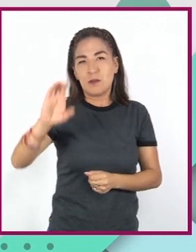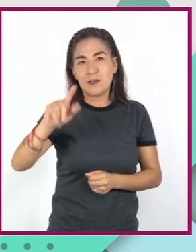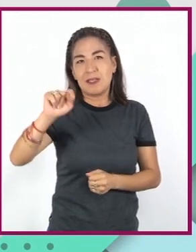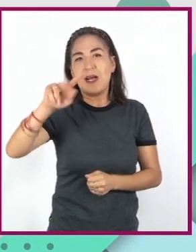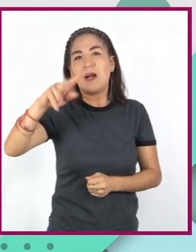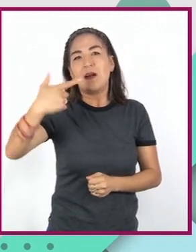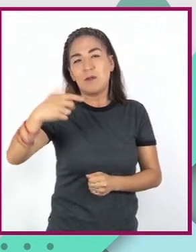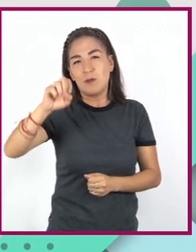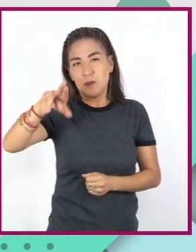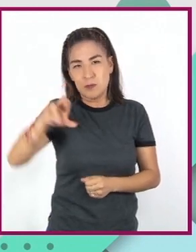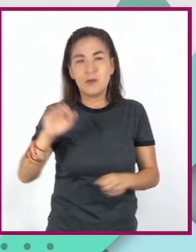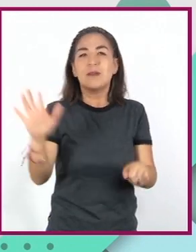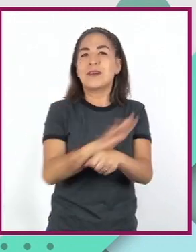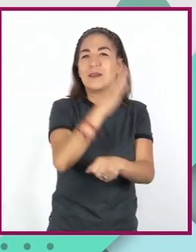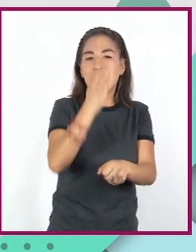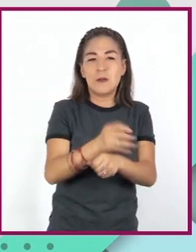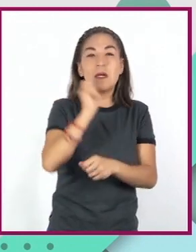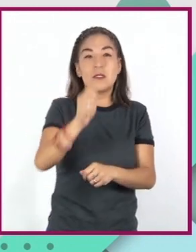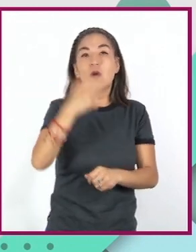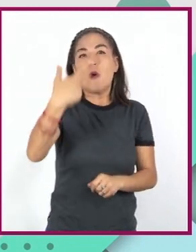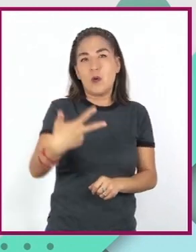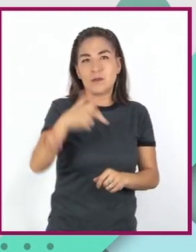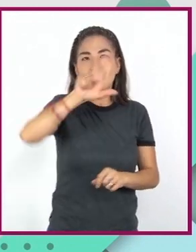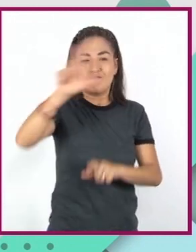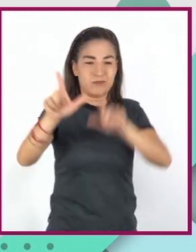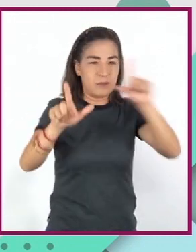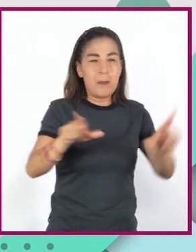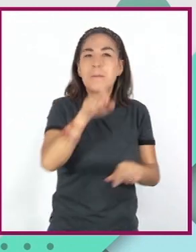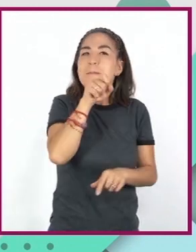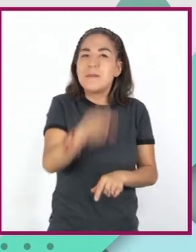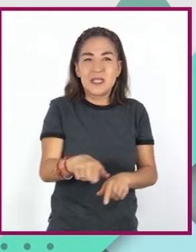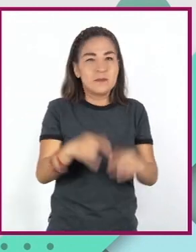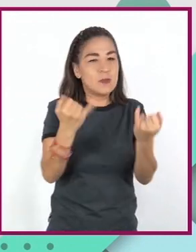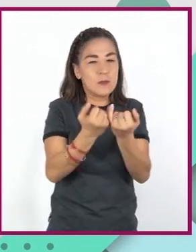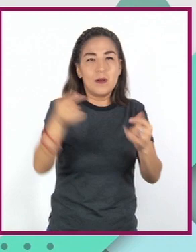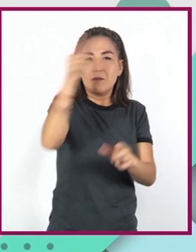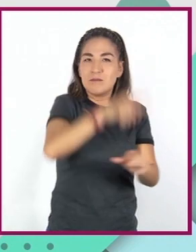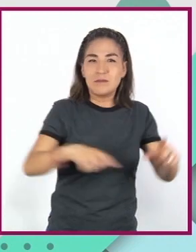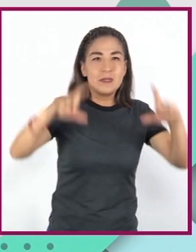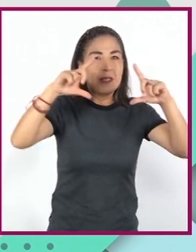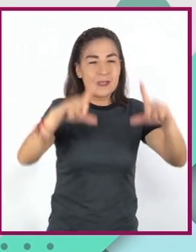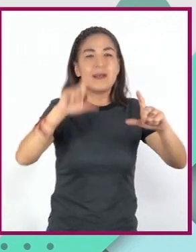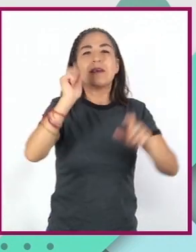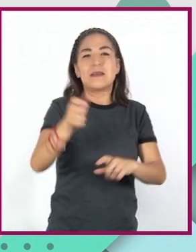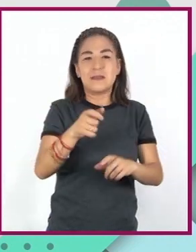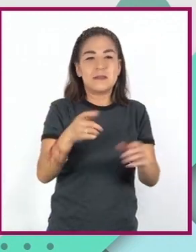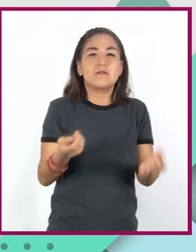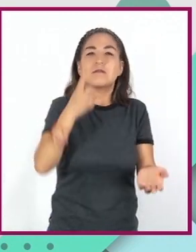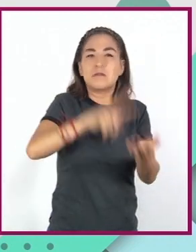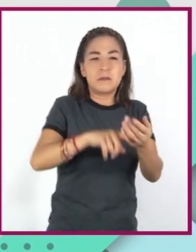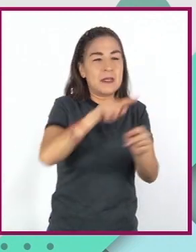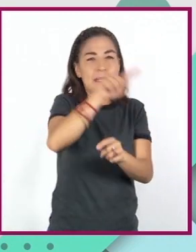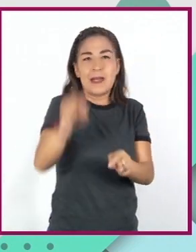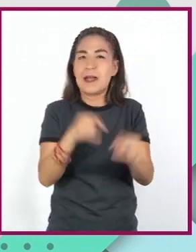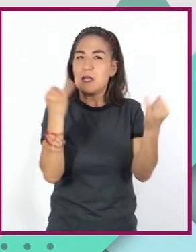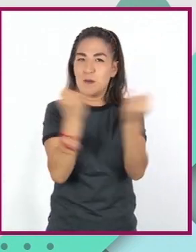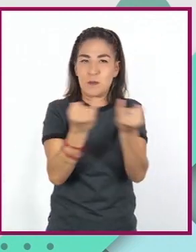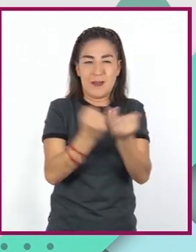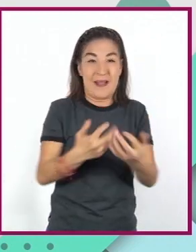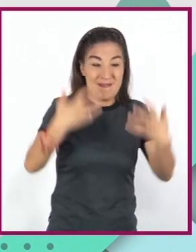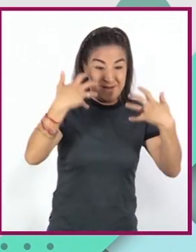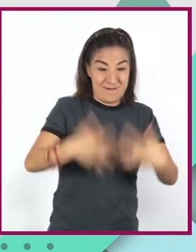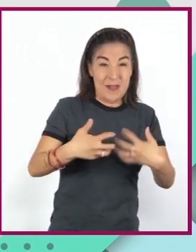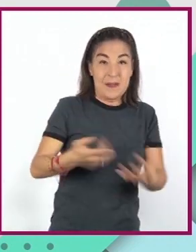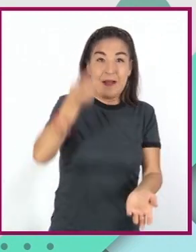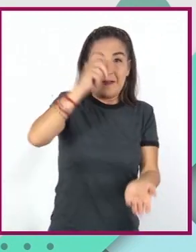llamado así porque tiene 8 lados de la misma longitud y ángulos interiores iguales. En la fábrica,